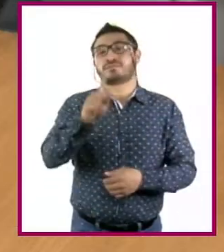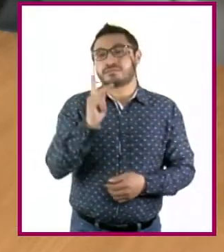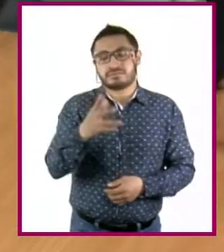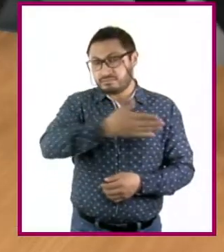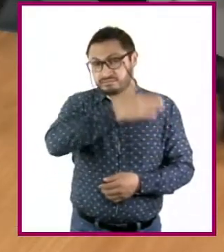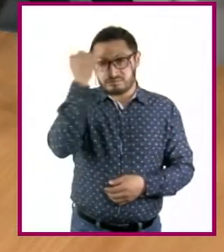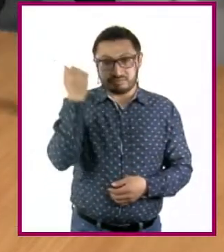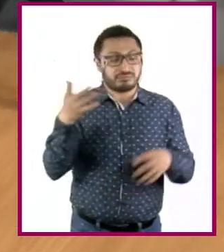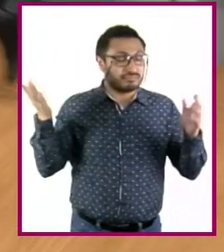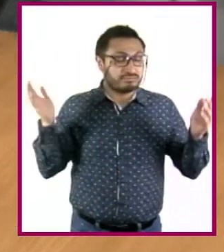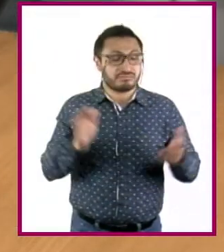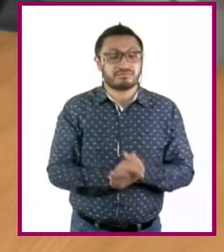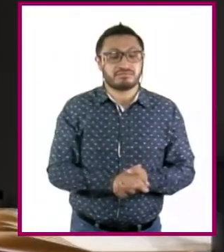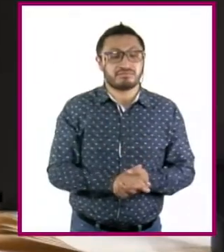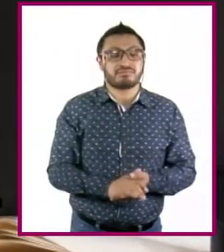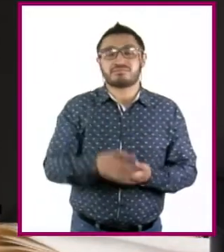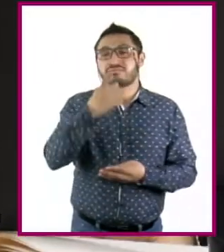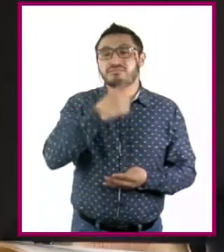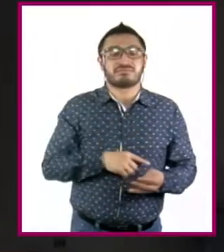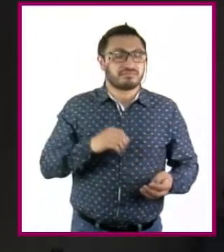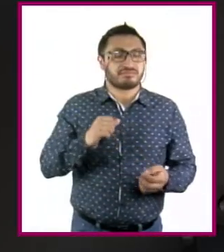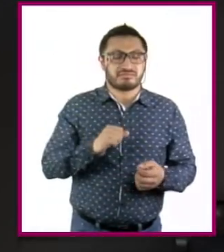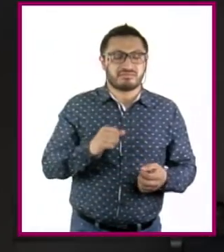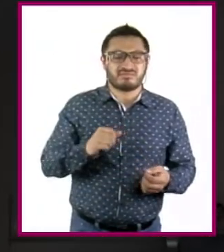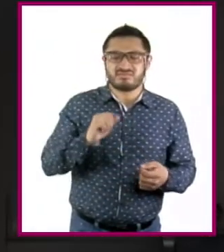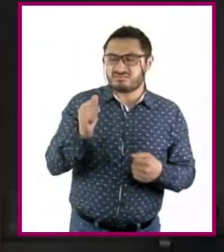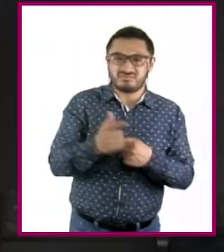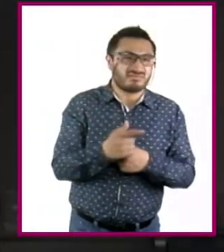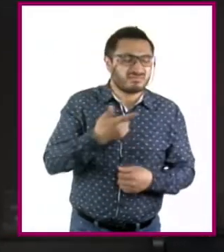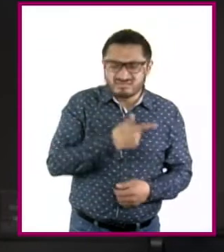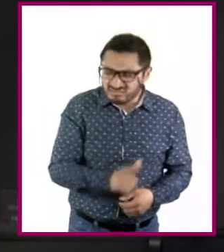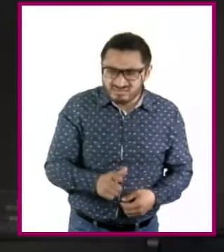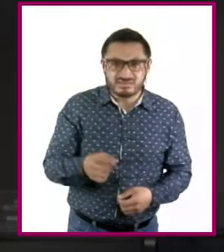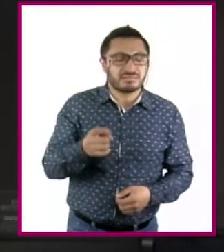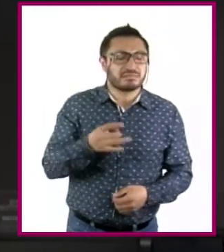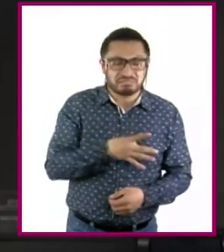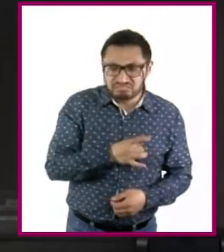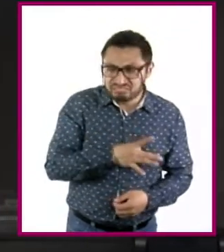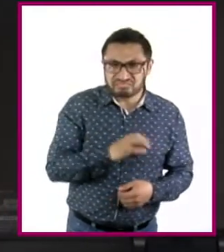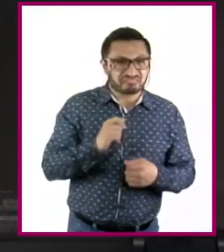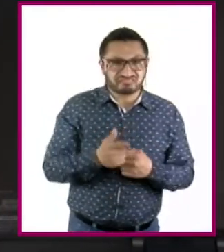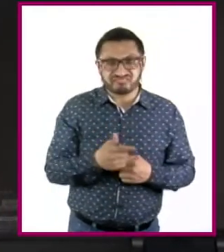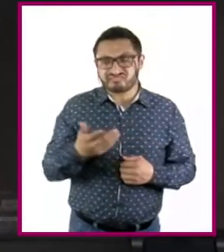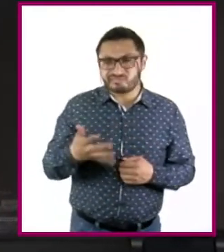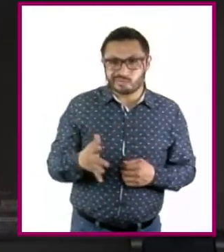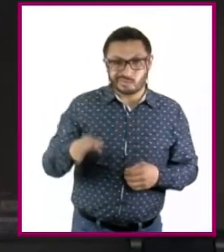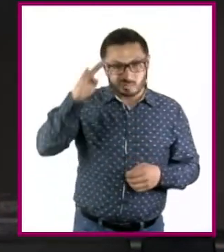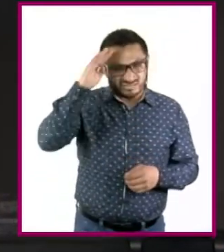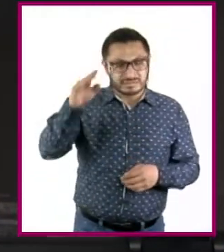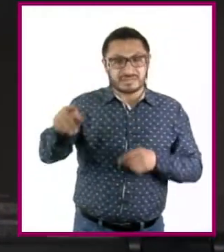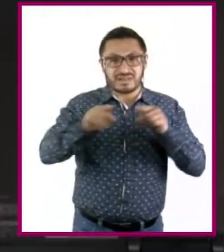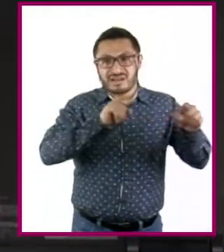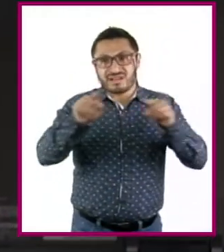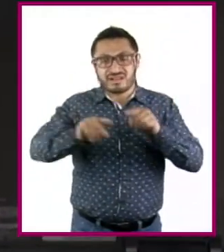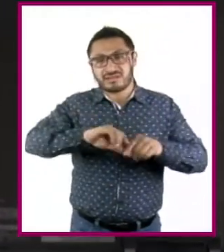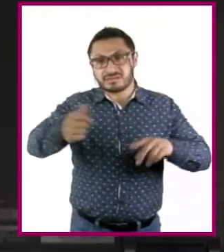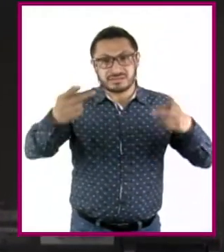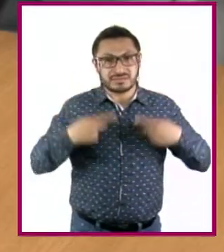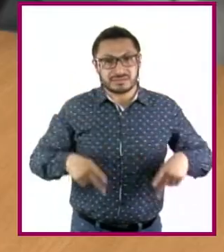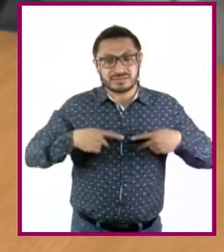sé, tiene algo que no me encanta, algo que me da más miedo todavía. Pensar que los prejuicios de otra persona